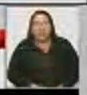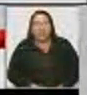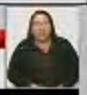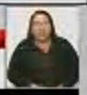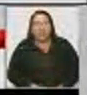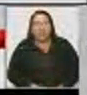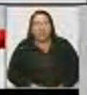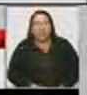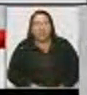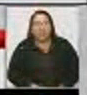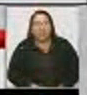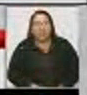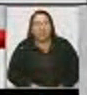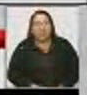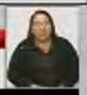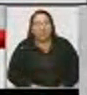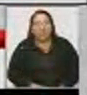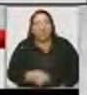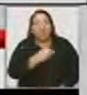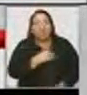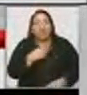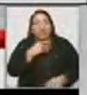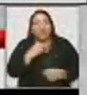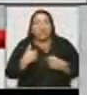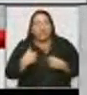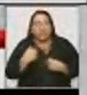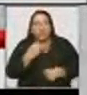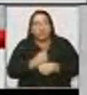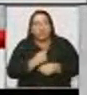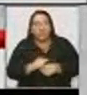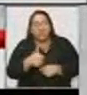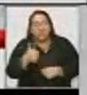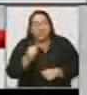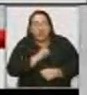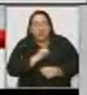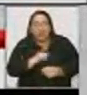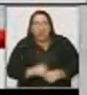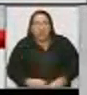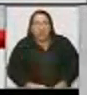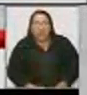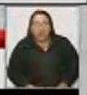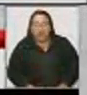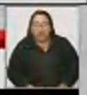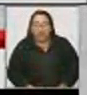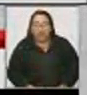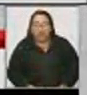servicios complementarios que el Ministerio de la Mujer tiene en articulación con otras instituciones.